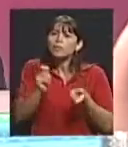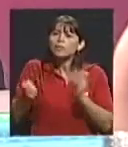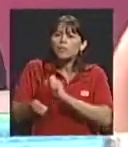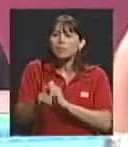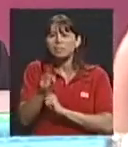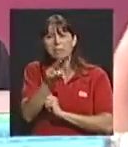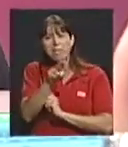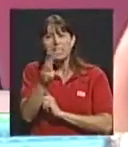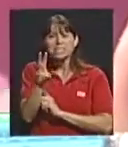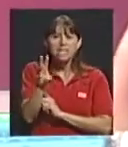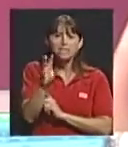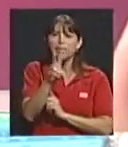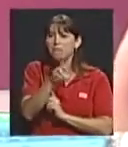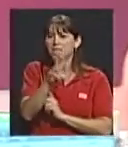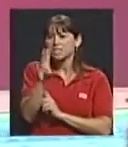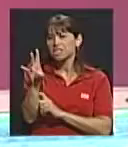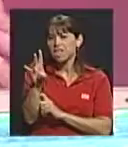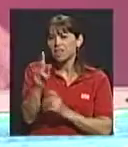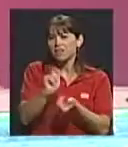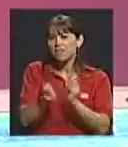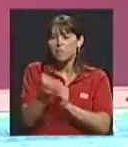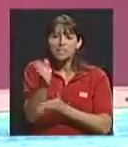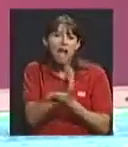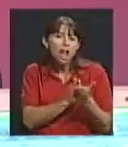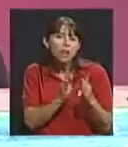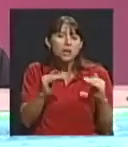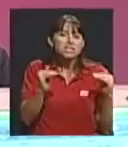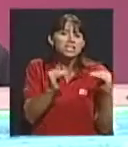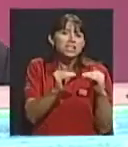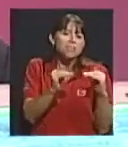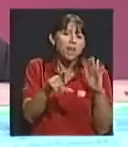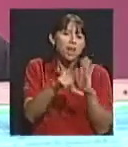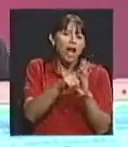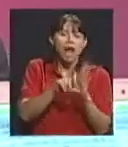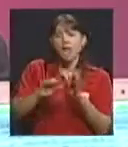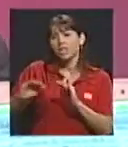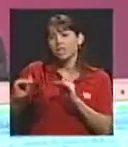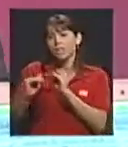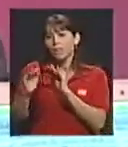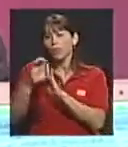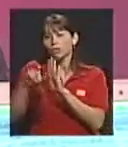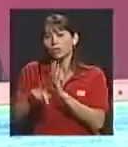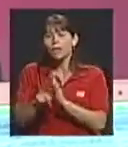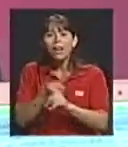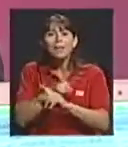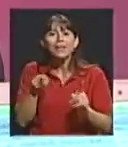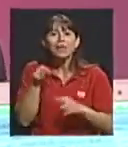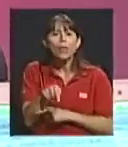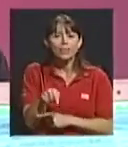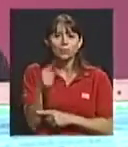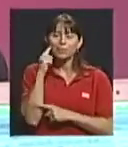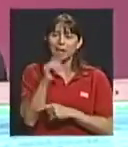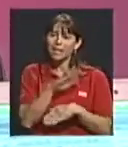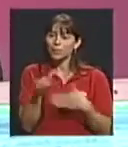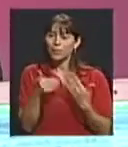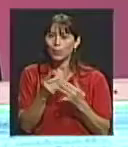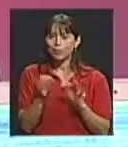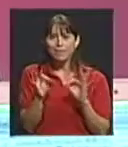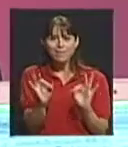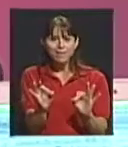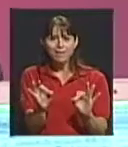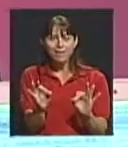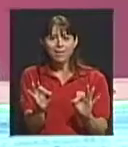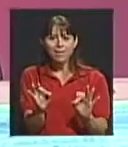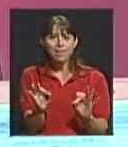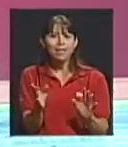27 reformas unas de tipo legal y otras de tipo constitucional Pero esto es para que el carro esté Pulido al